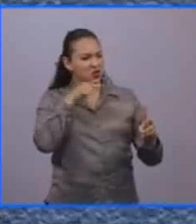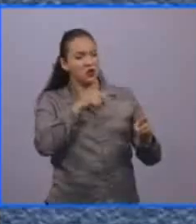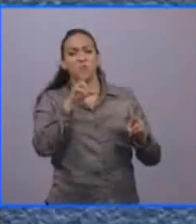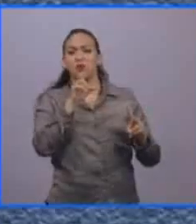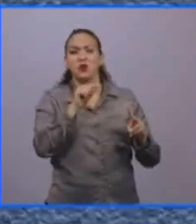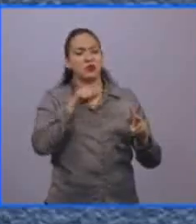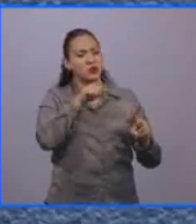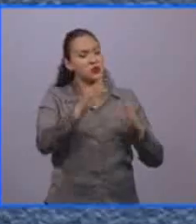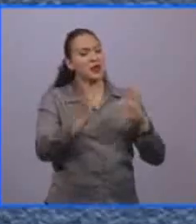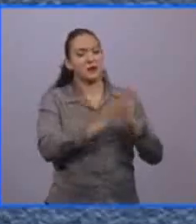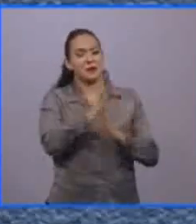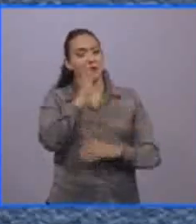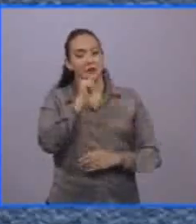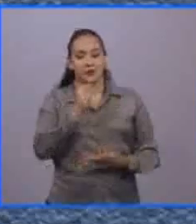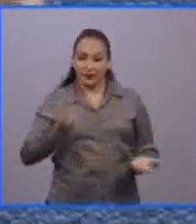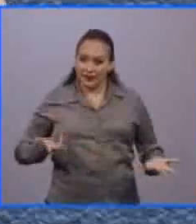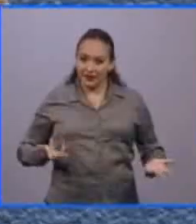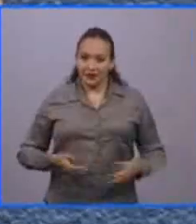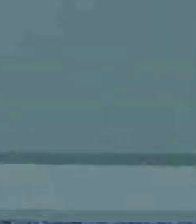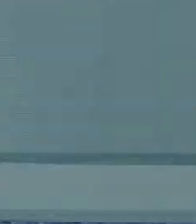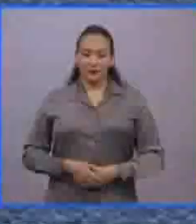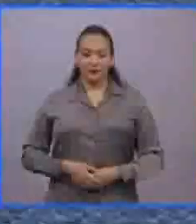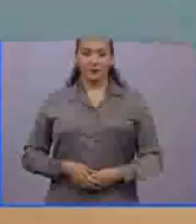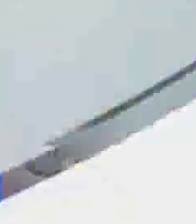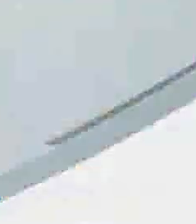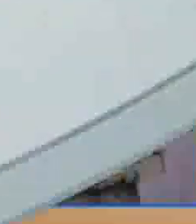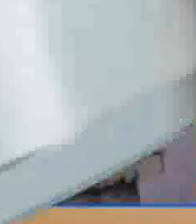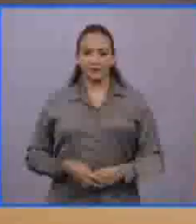Honduras por haber participado.